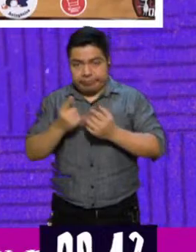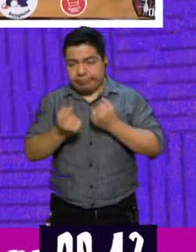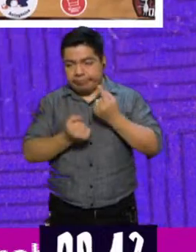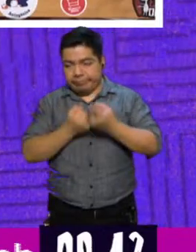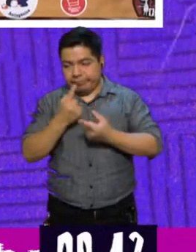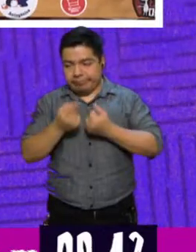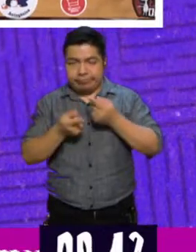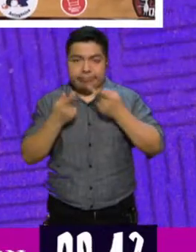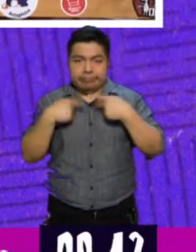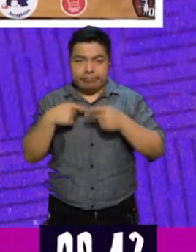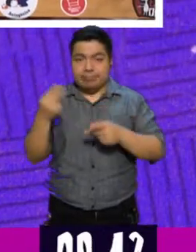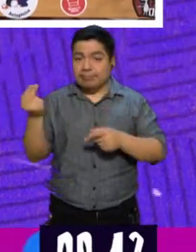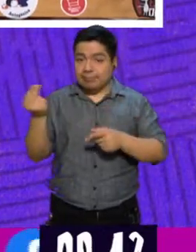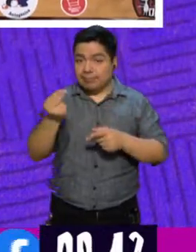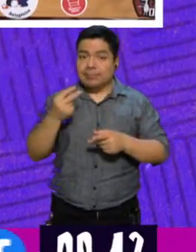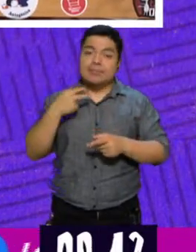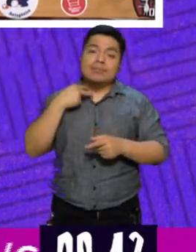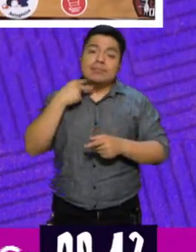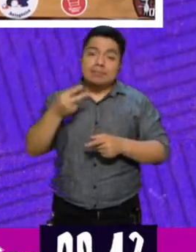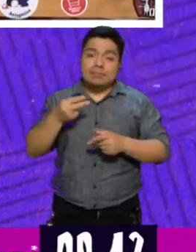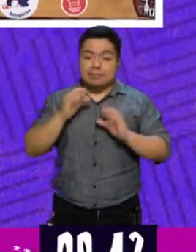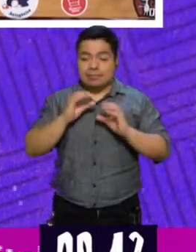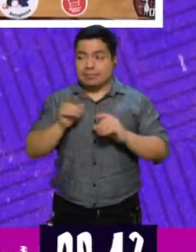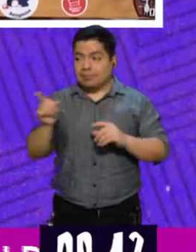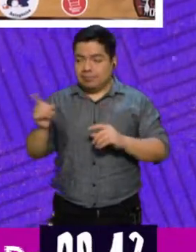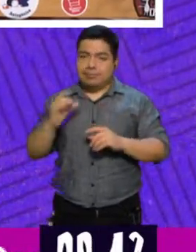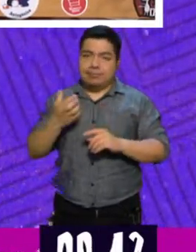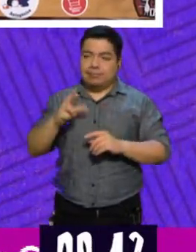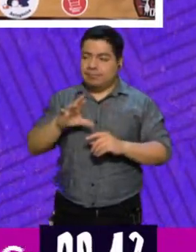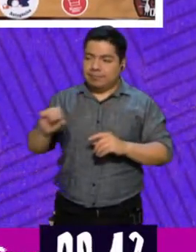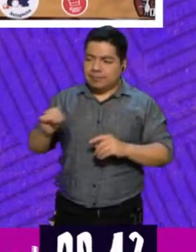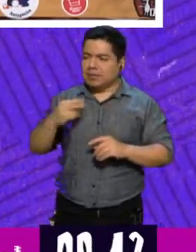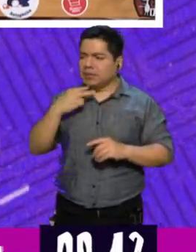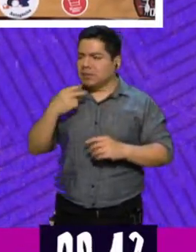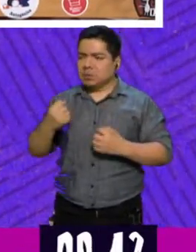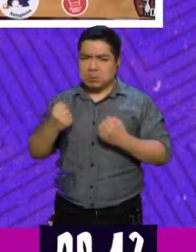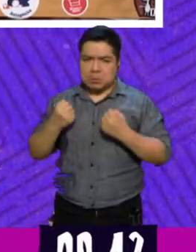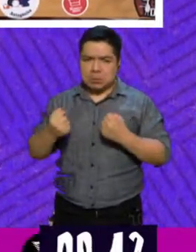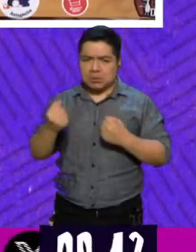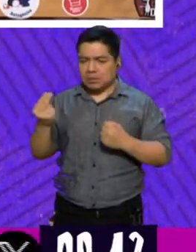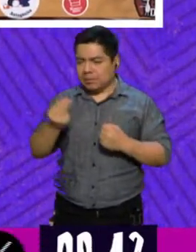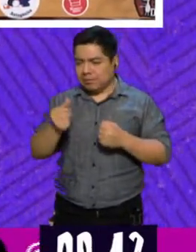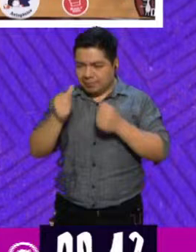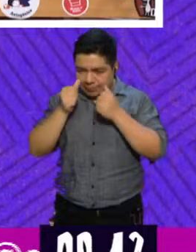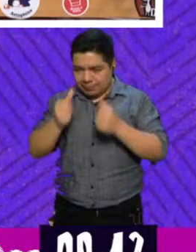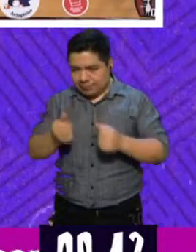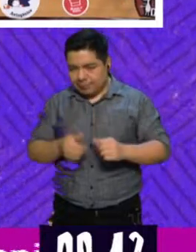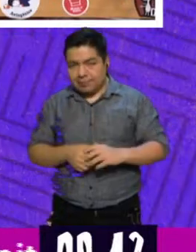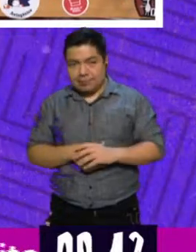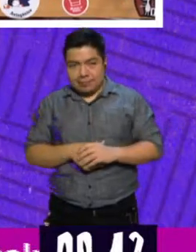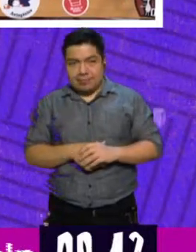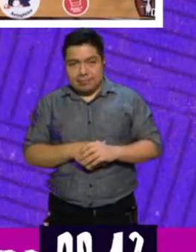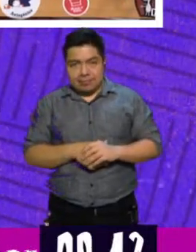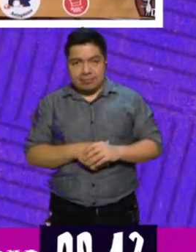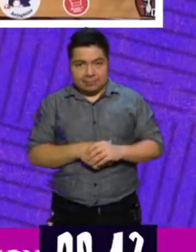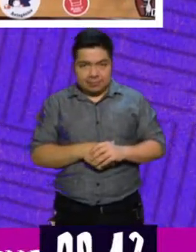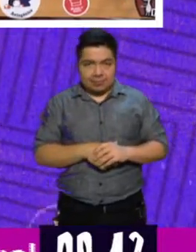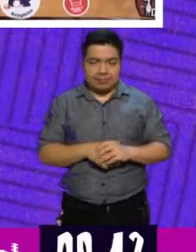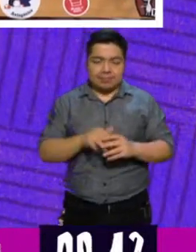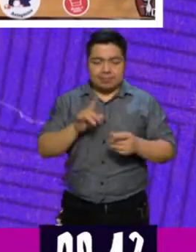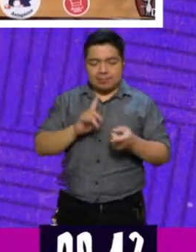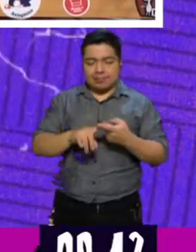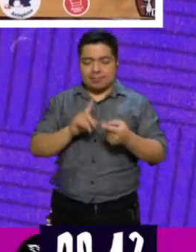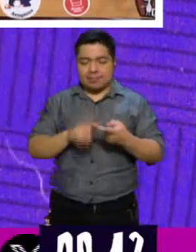lógicamente tienen que cuidarse la voz, así como el Charro con esa voz que acabamos de descubrir ¿Qué donde diablos? antes.